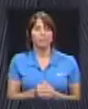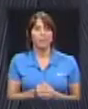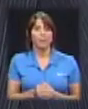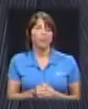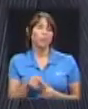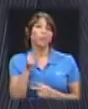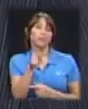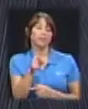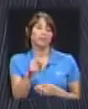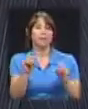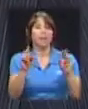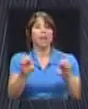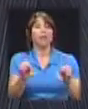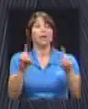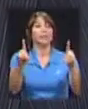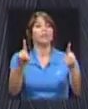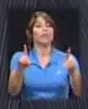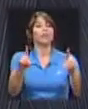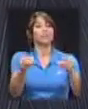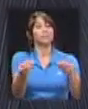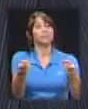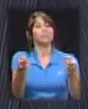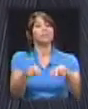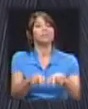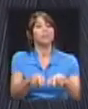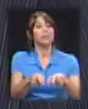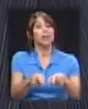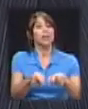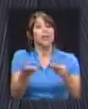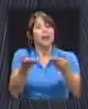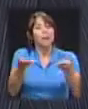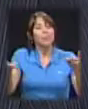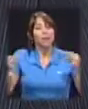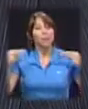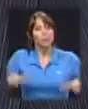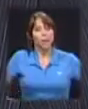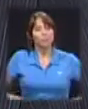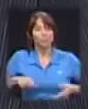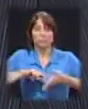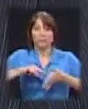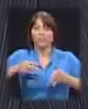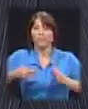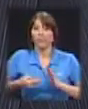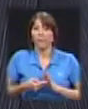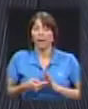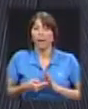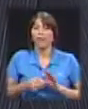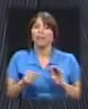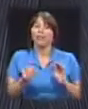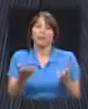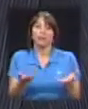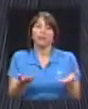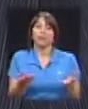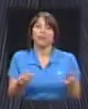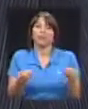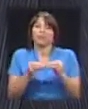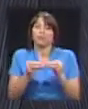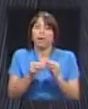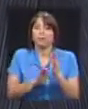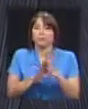creaba capital humano y por ende ayudaba a que se diera retroalimentación y mayor